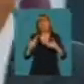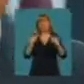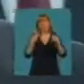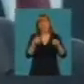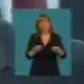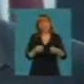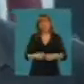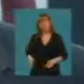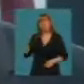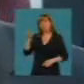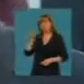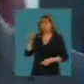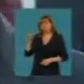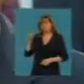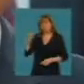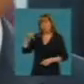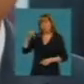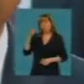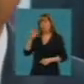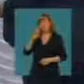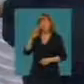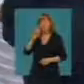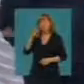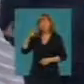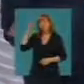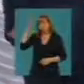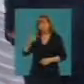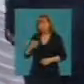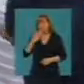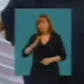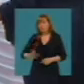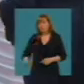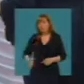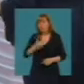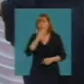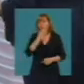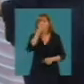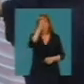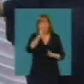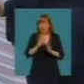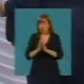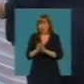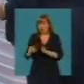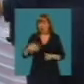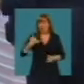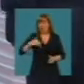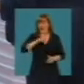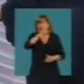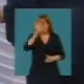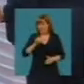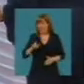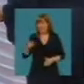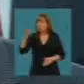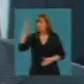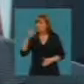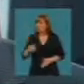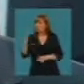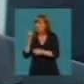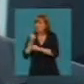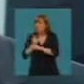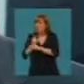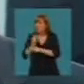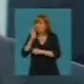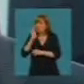Doctor Arturo Antonio Puricelli, juráis por Dios y por la patria, sobre estos santos evangelios, desempeñar con lealtad y